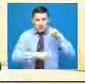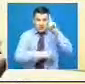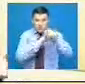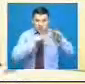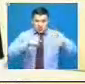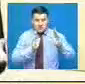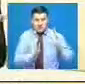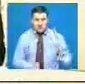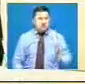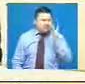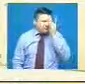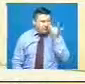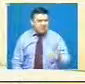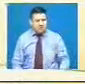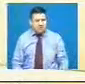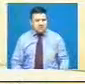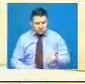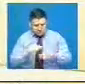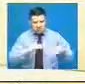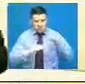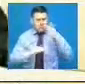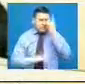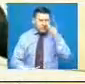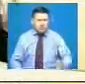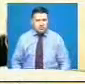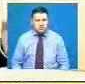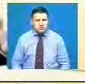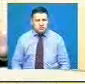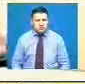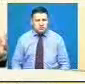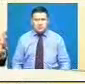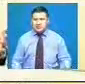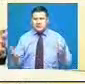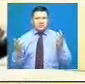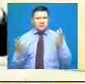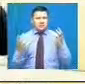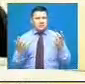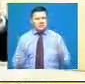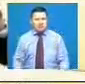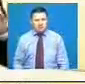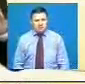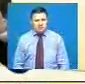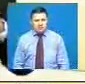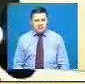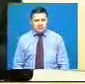año. ¿Por qué ha estado por encima? Por presiones inflacionarias, muchas de